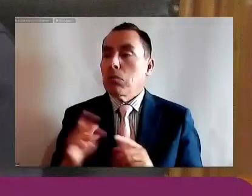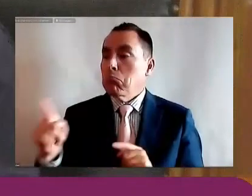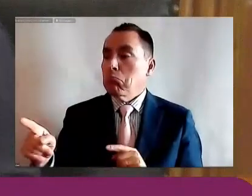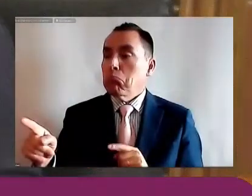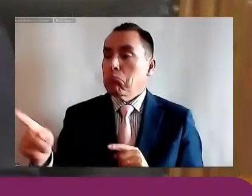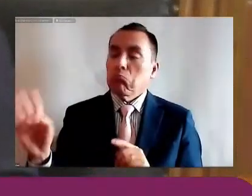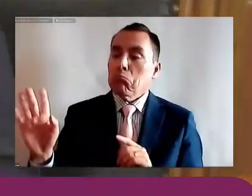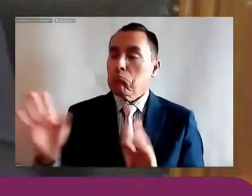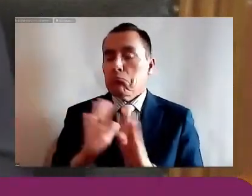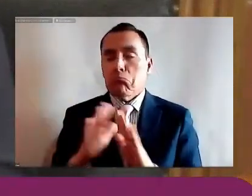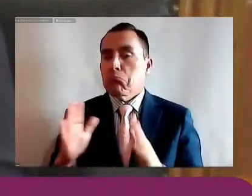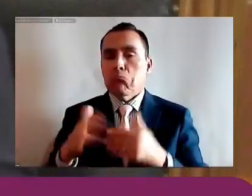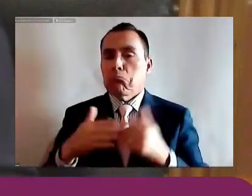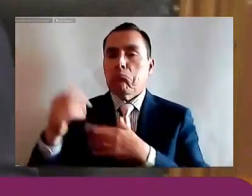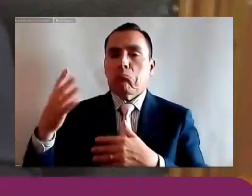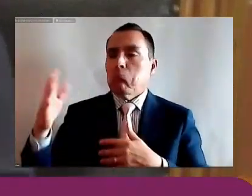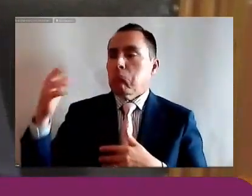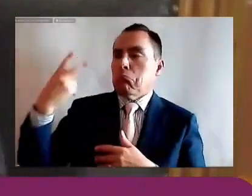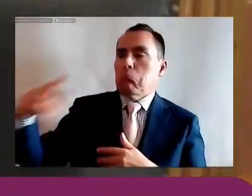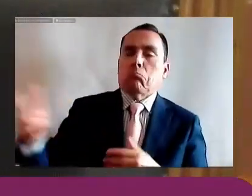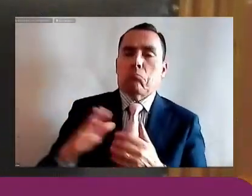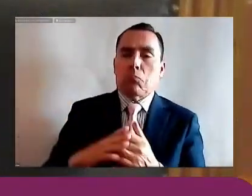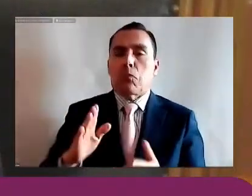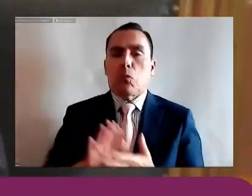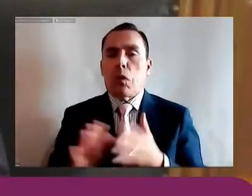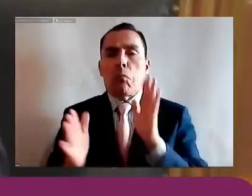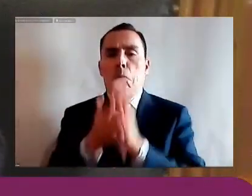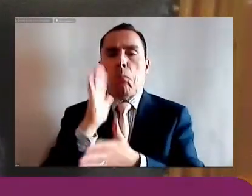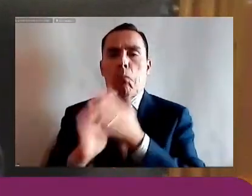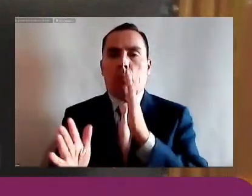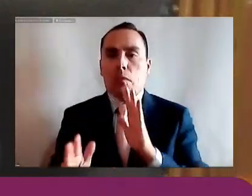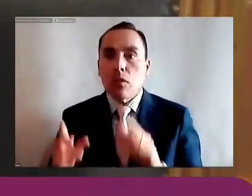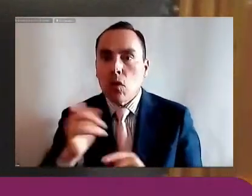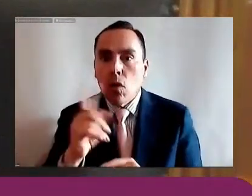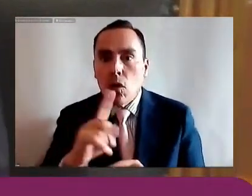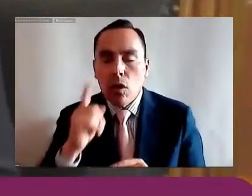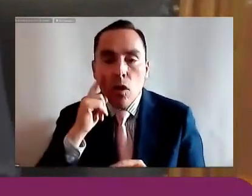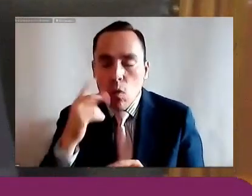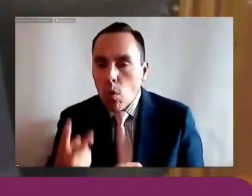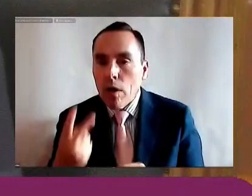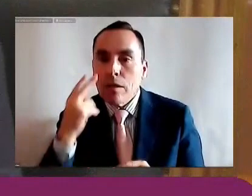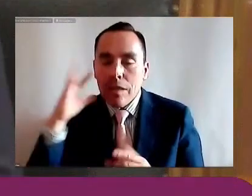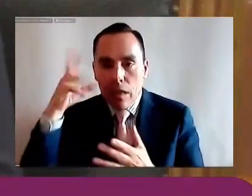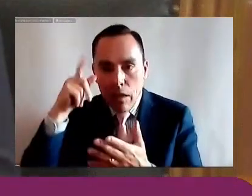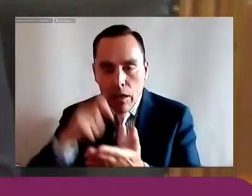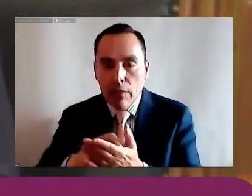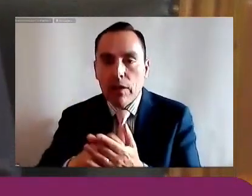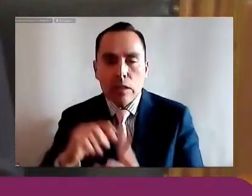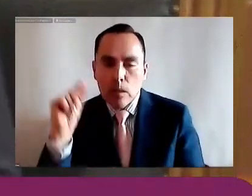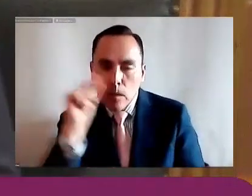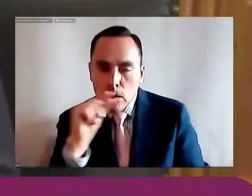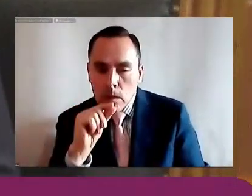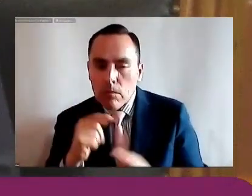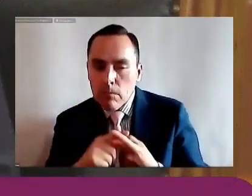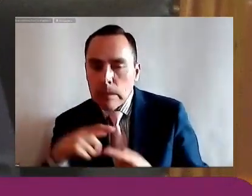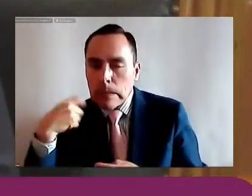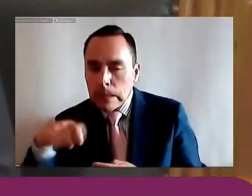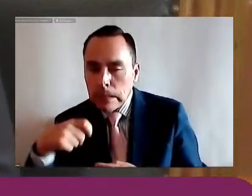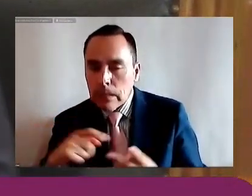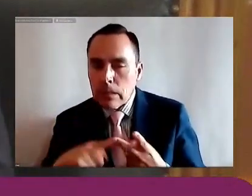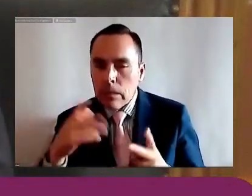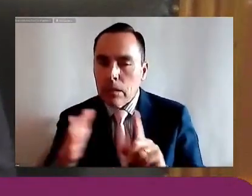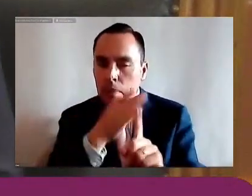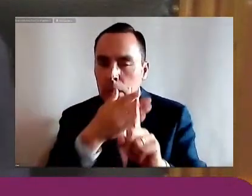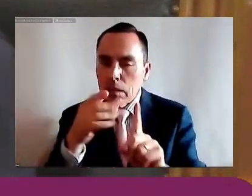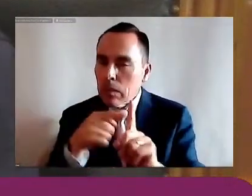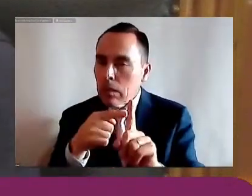este tipo de denuncia. Entonces hay que tener mucho cuidado en la forma en que se va valorando la existencia de esta violencia en